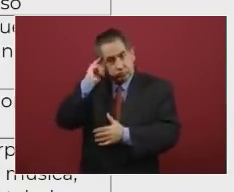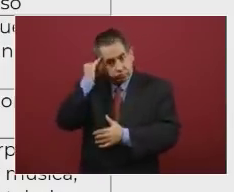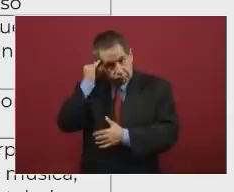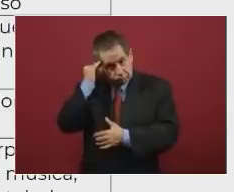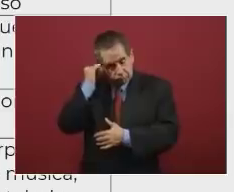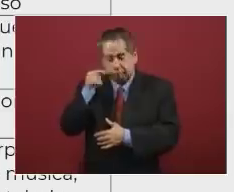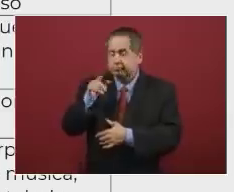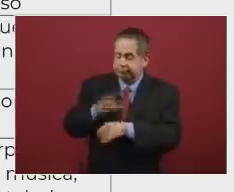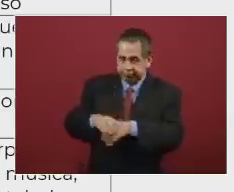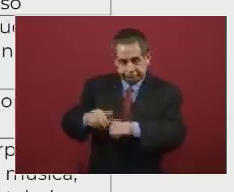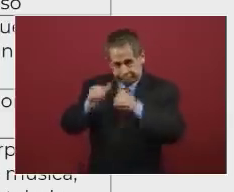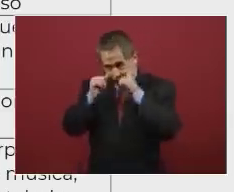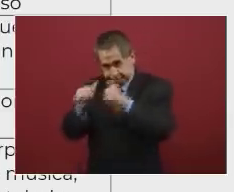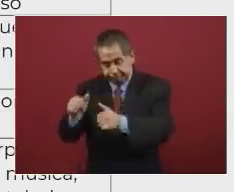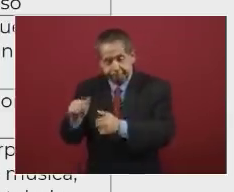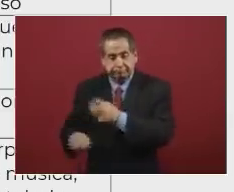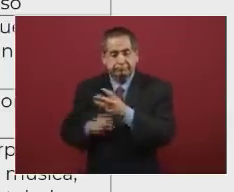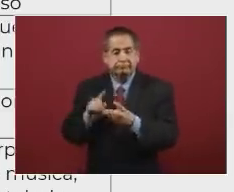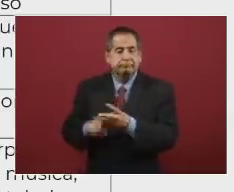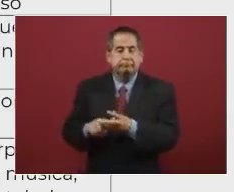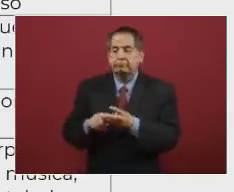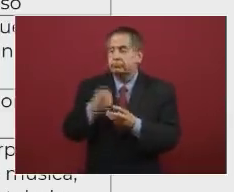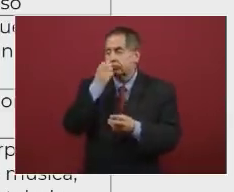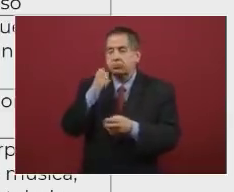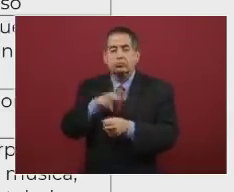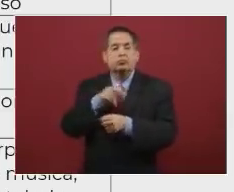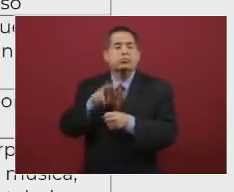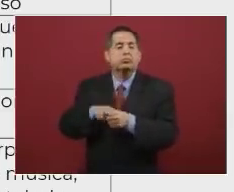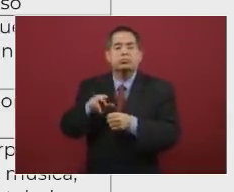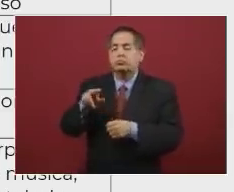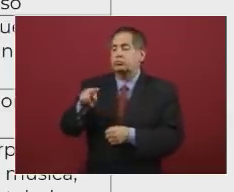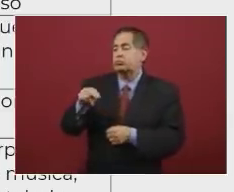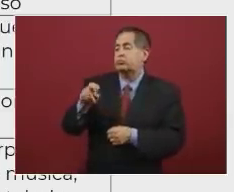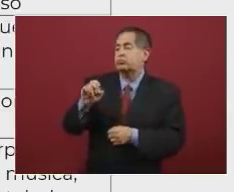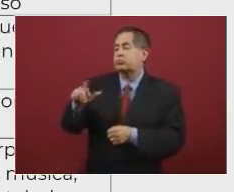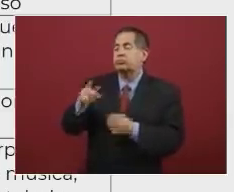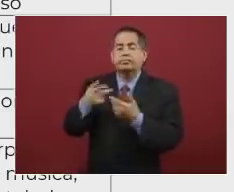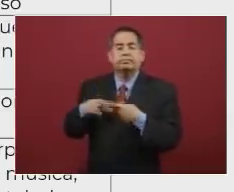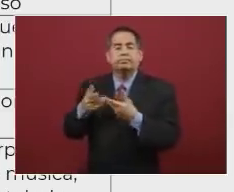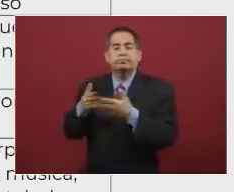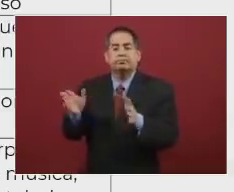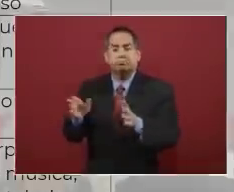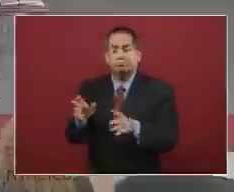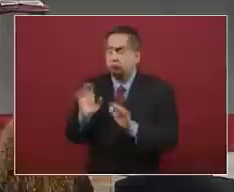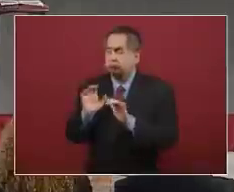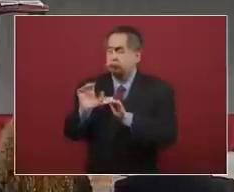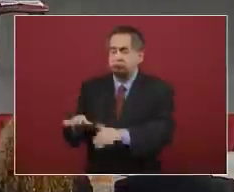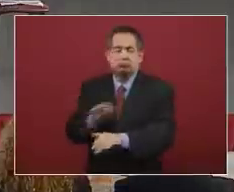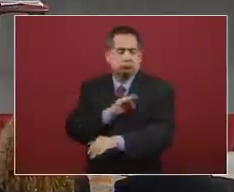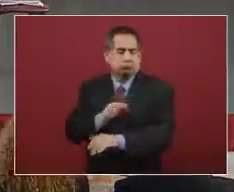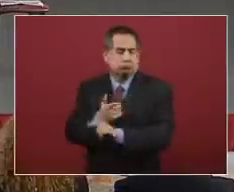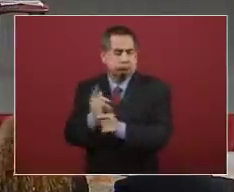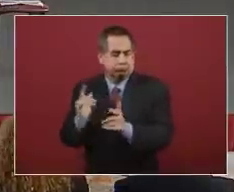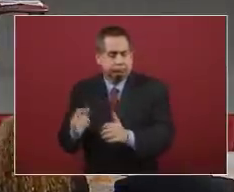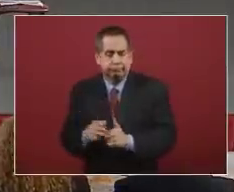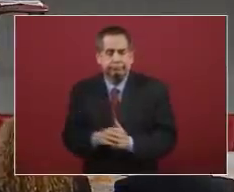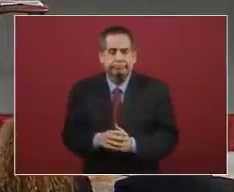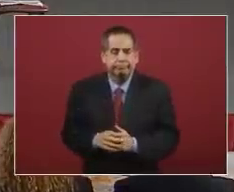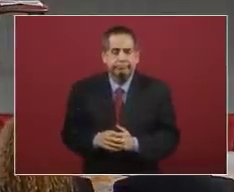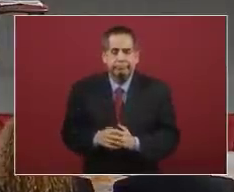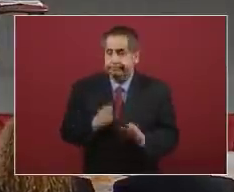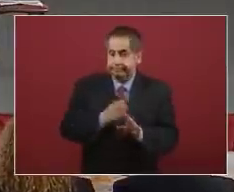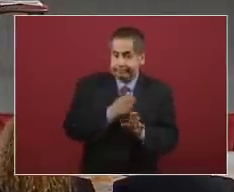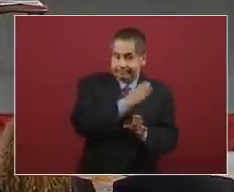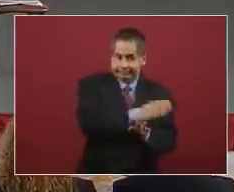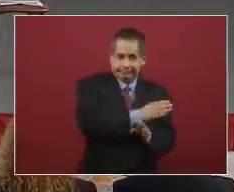se fortalecerá la educación normal pública a quienes se dará prioridad para el ingreso. La anterior reforma solo